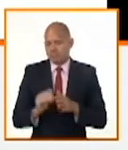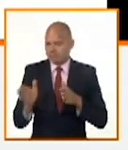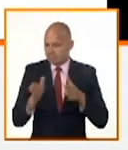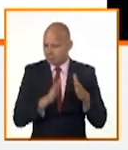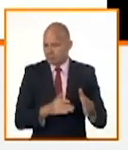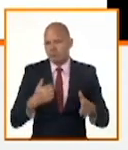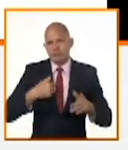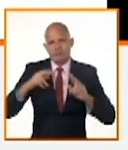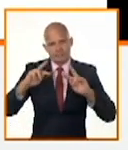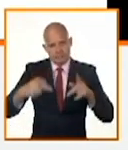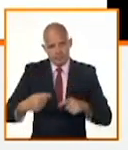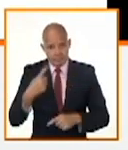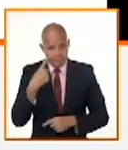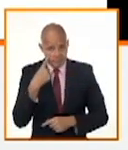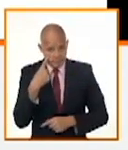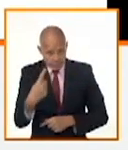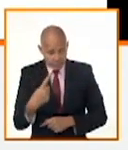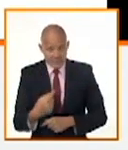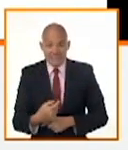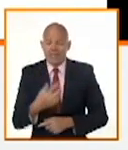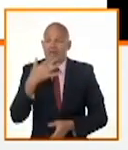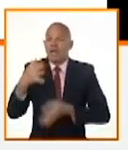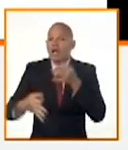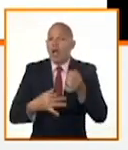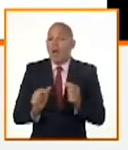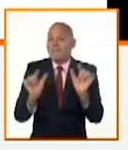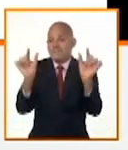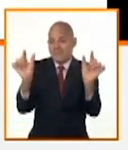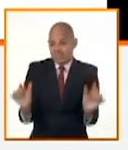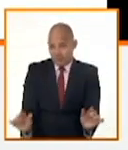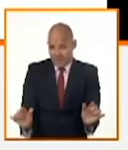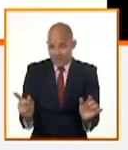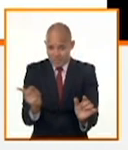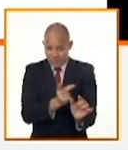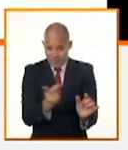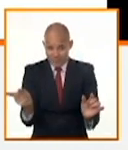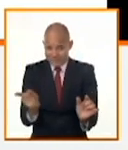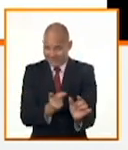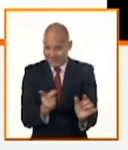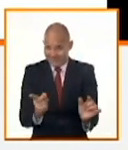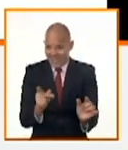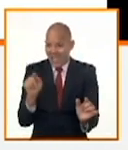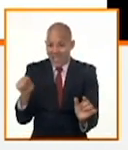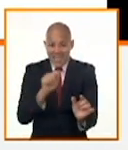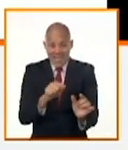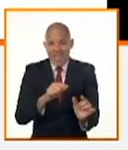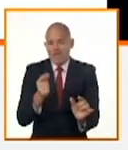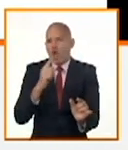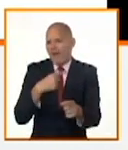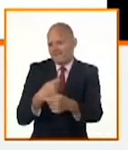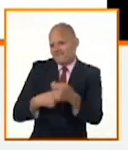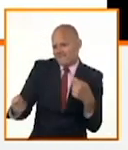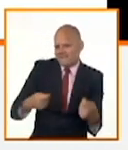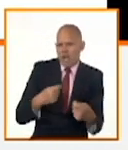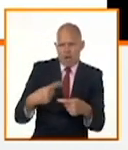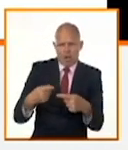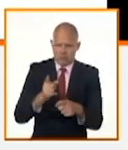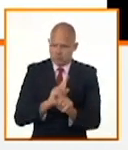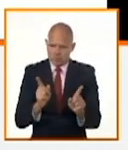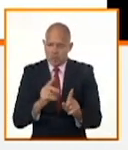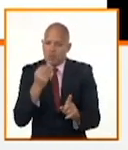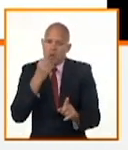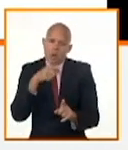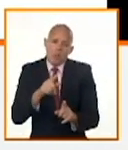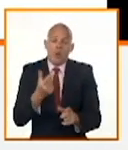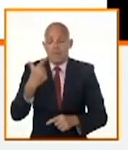o sea estamos hablando dos personas naturales que no hacen operaciones comerciales no hacen operaciones comerciales o sea puede ser que tengan una necesidad